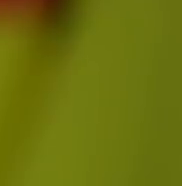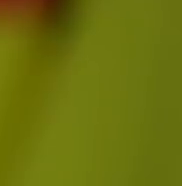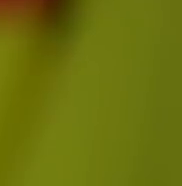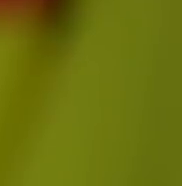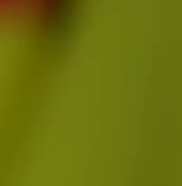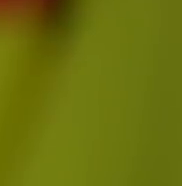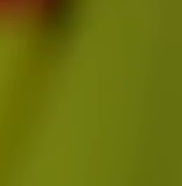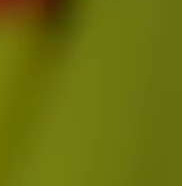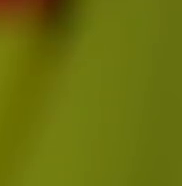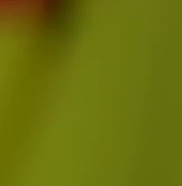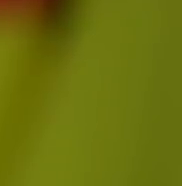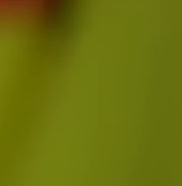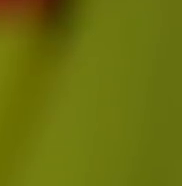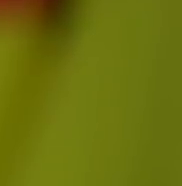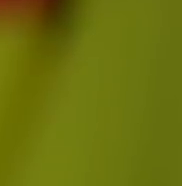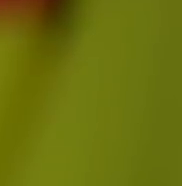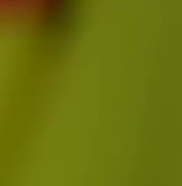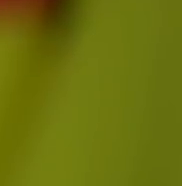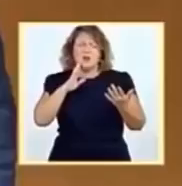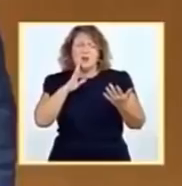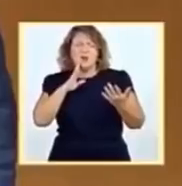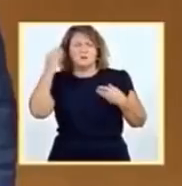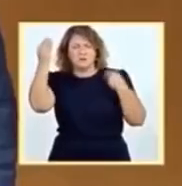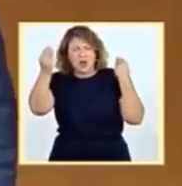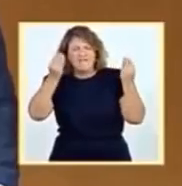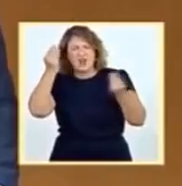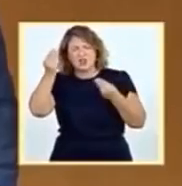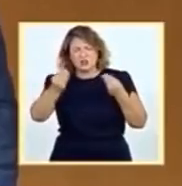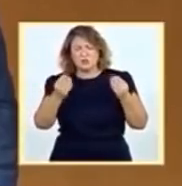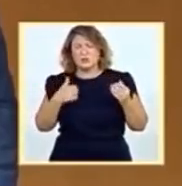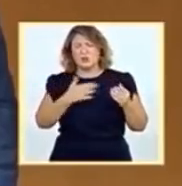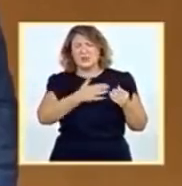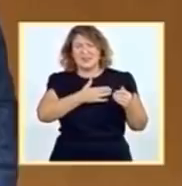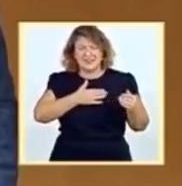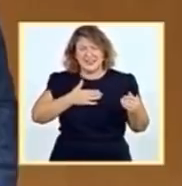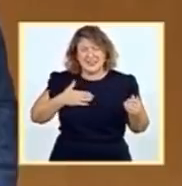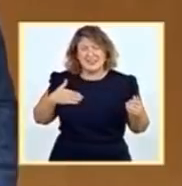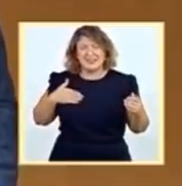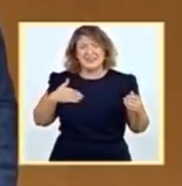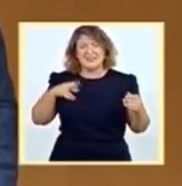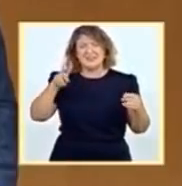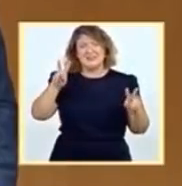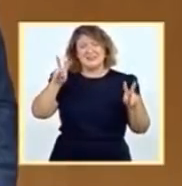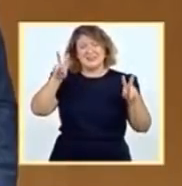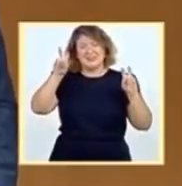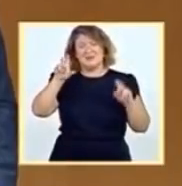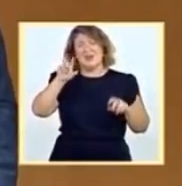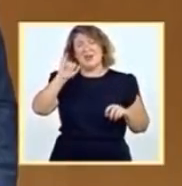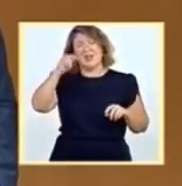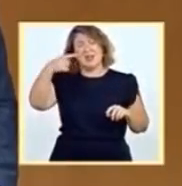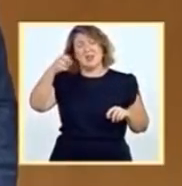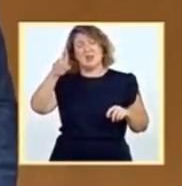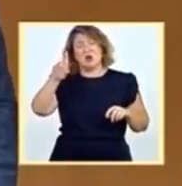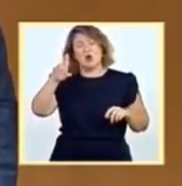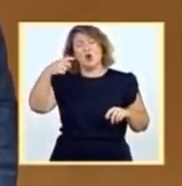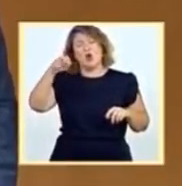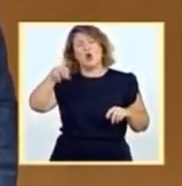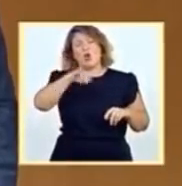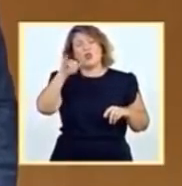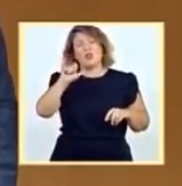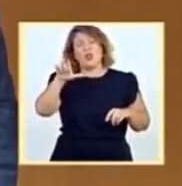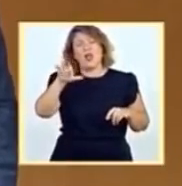por decir que va en contra del artículo 14. ¿Y os creéis que voy a criticar a Pedro Sánchez con lo que ha dicho ahí de lo de ETA?